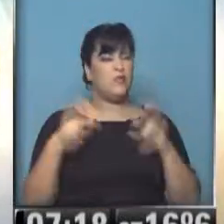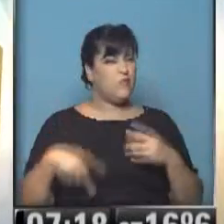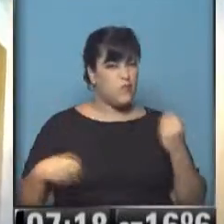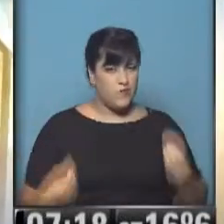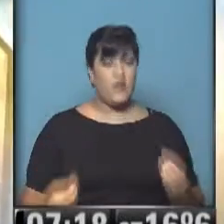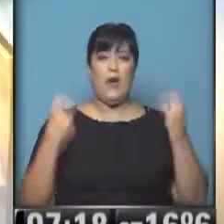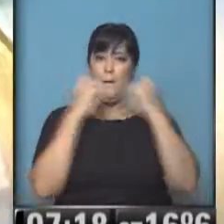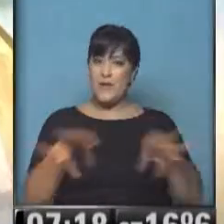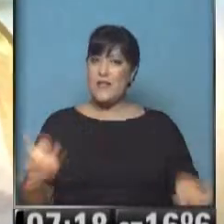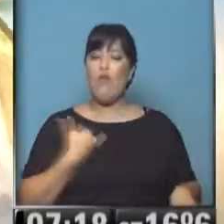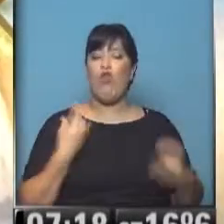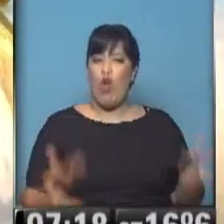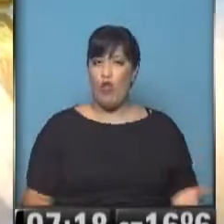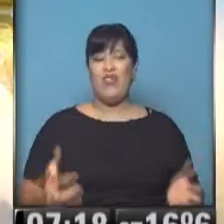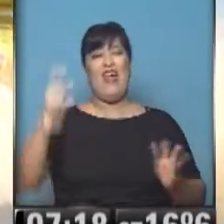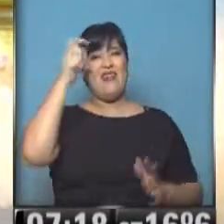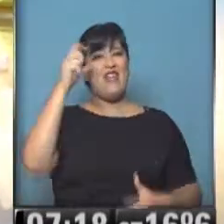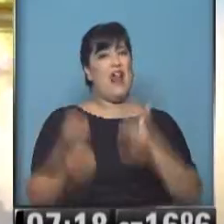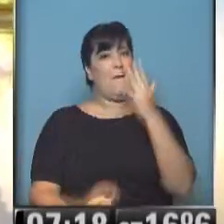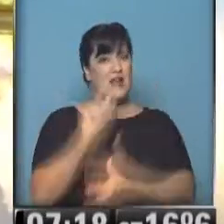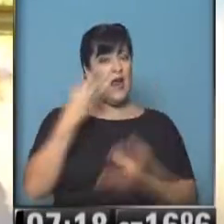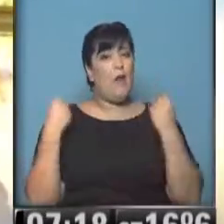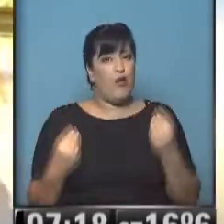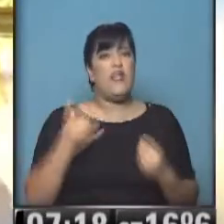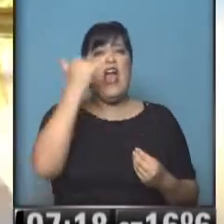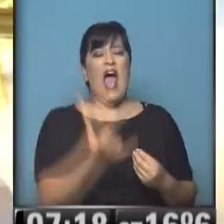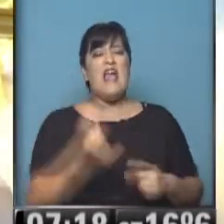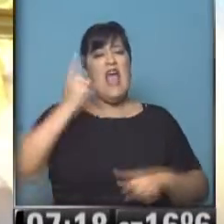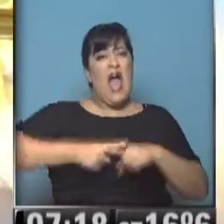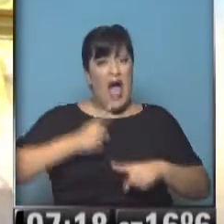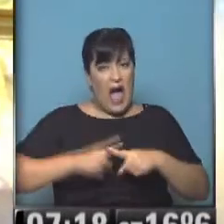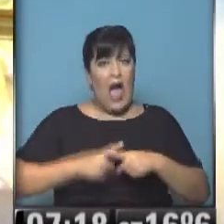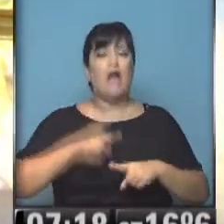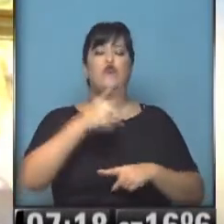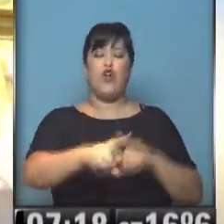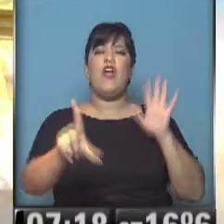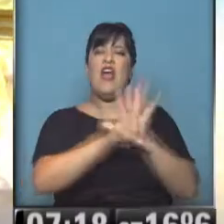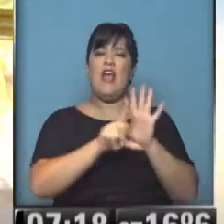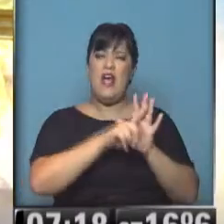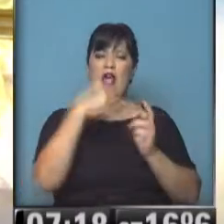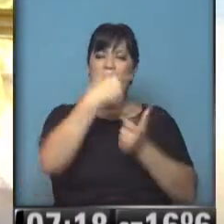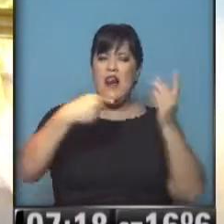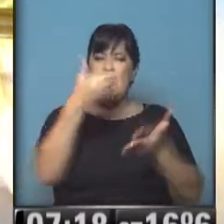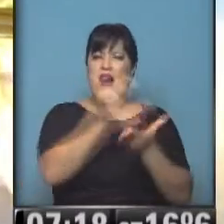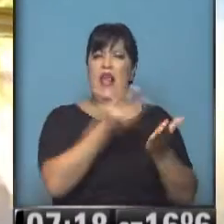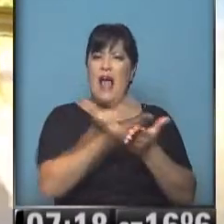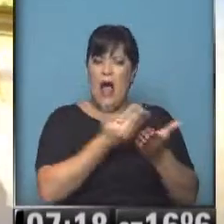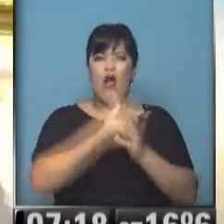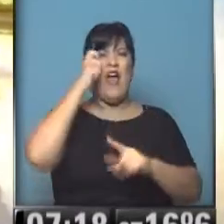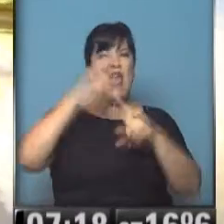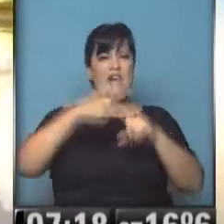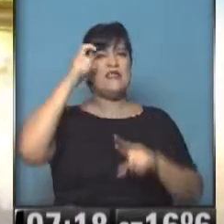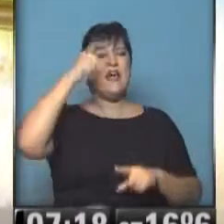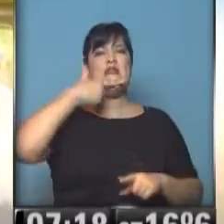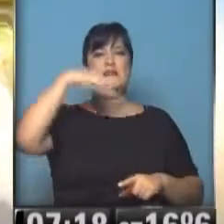Arrancamos, sí, a ver, ¿dónde arrancamos? Y a las 10 de la mañana, porque hay un acto de reparación del legajo de Haroldo Conti, será en la ex ESMA. Es un homenaje